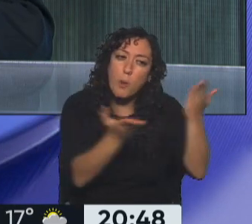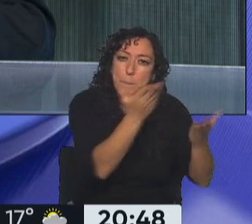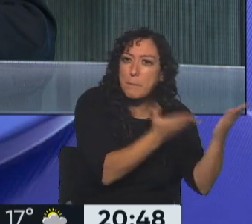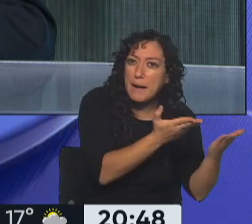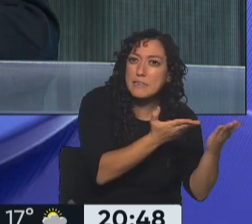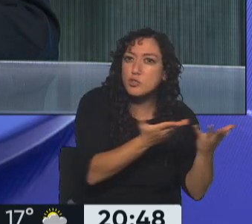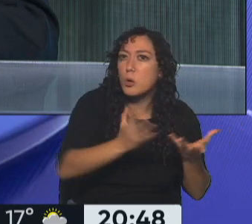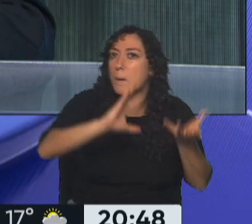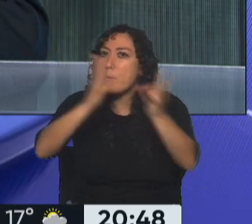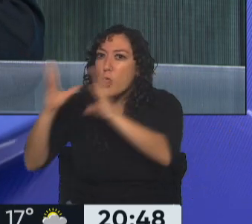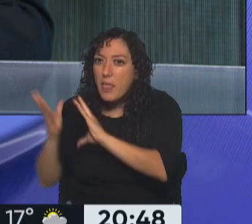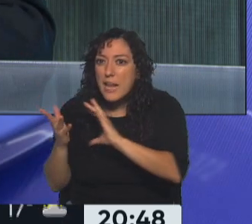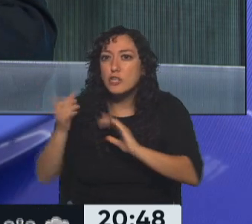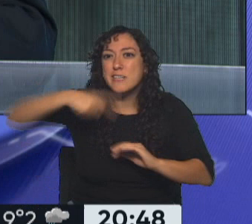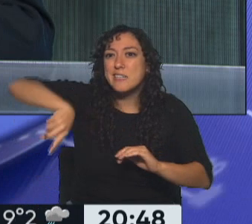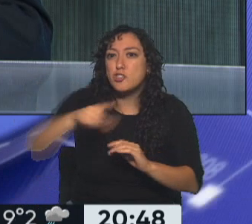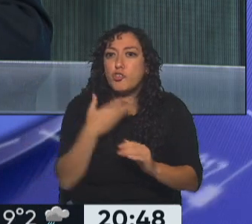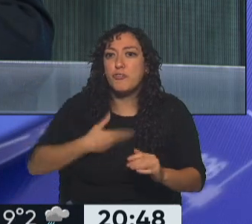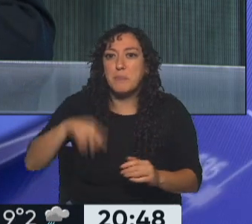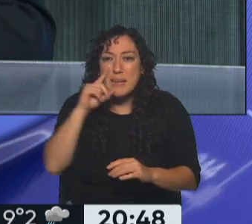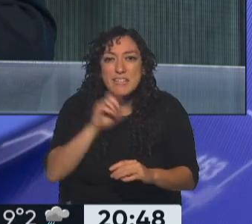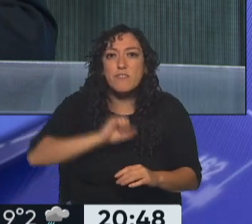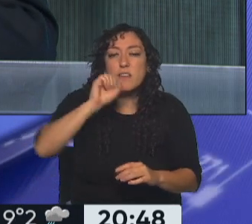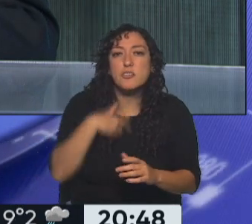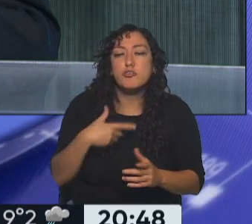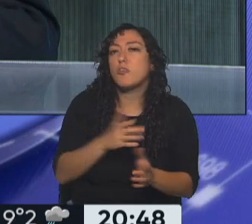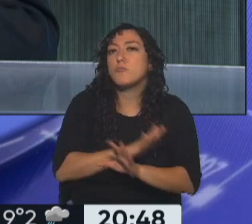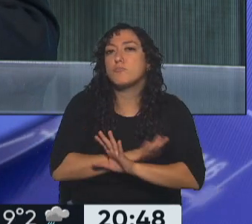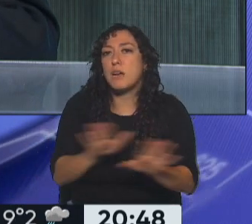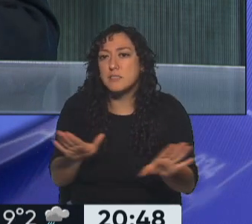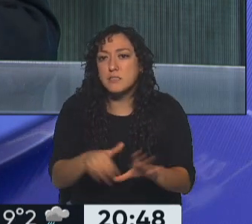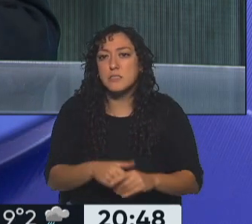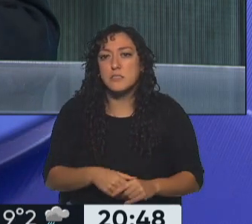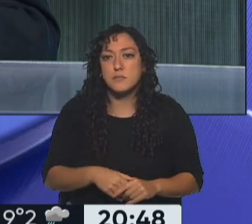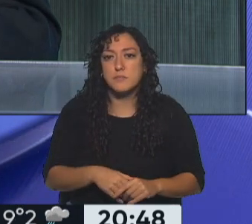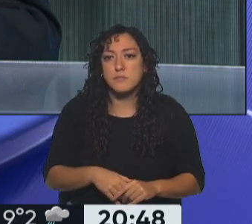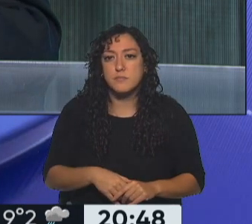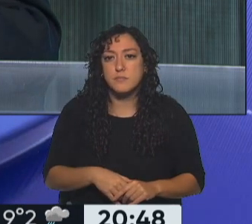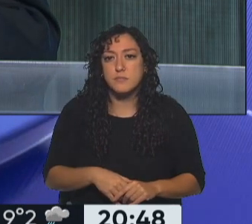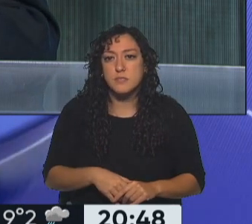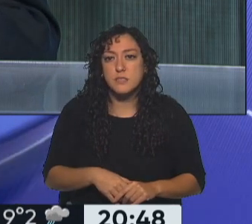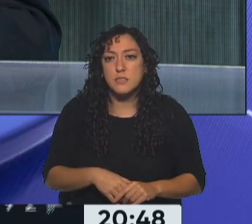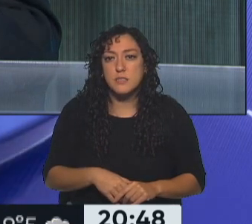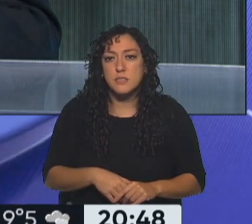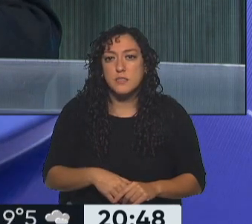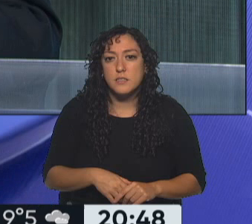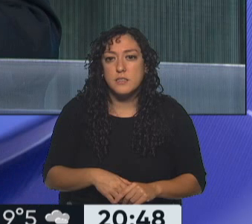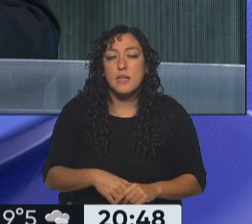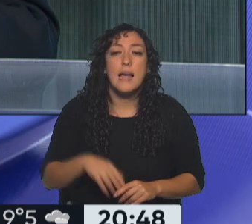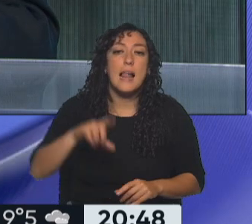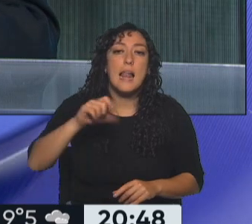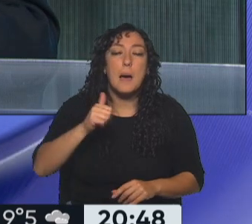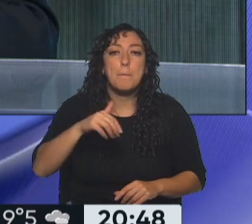lograron, Pablo, desterrar este fenómeno de la inflación. No hablas de inflación en las calles de La Paz,